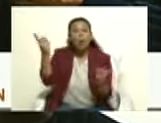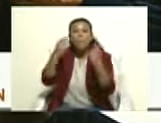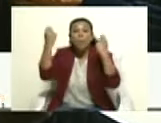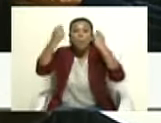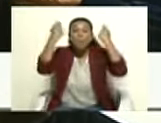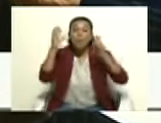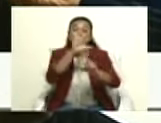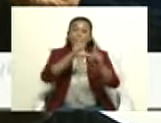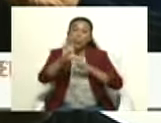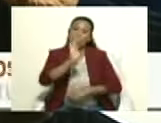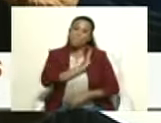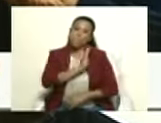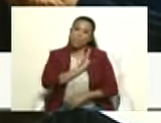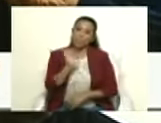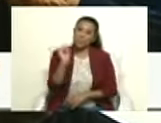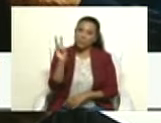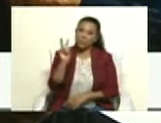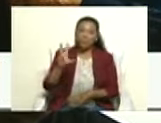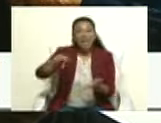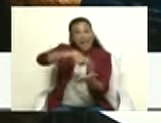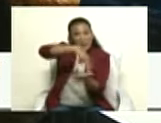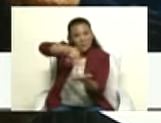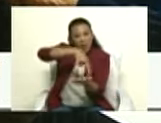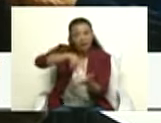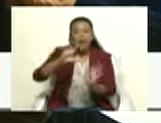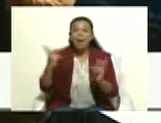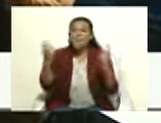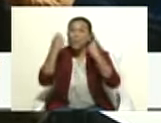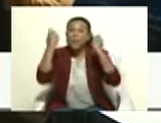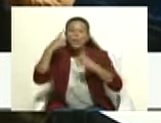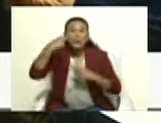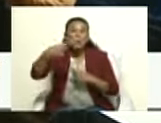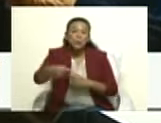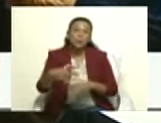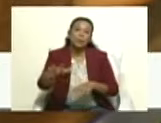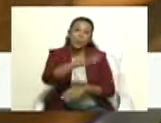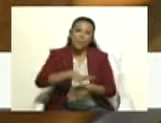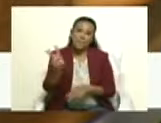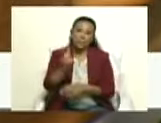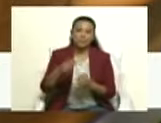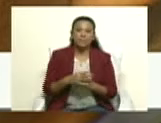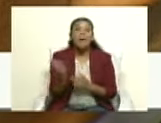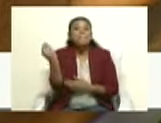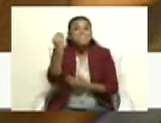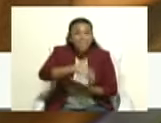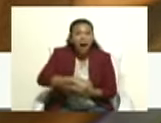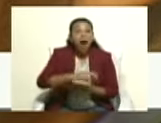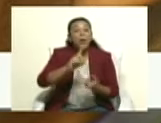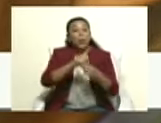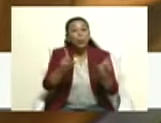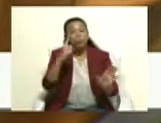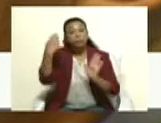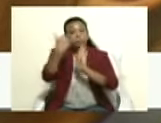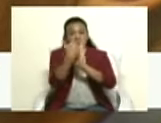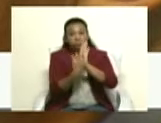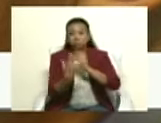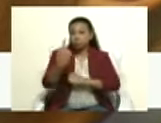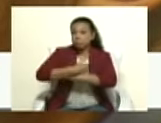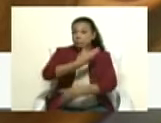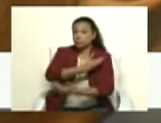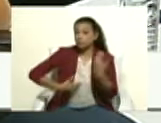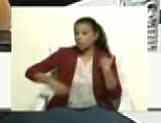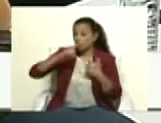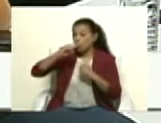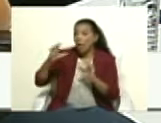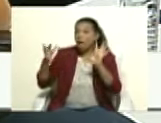promover la música, el baile y las tradiciones venezolanas. Además, para cumplir con los lineamientos del jefe de Estado